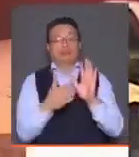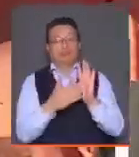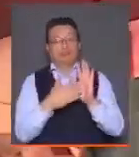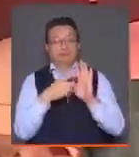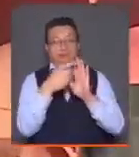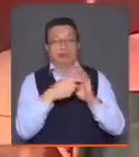comunicado